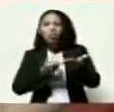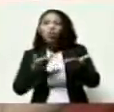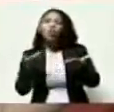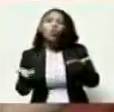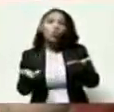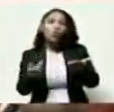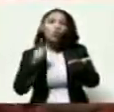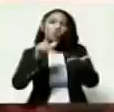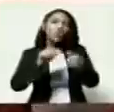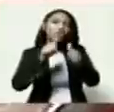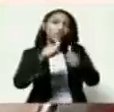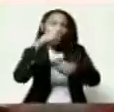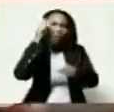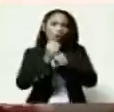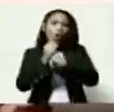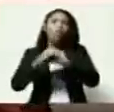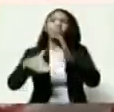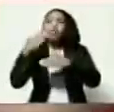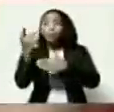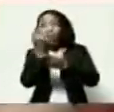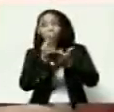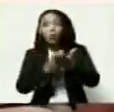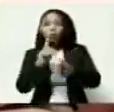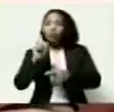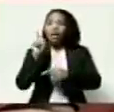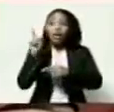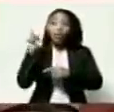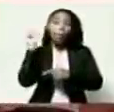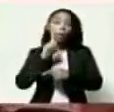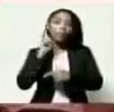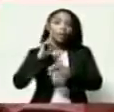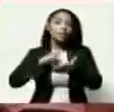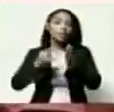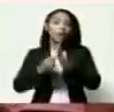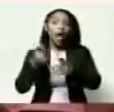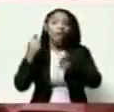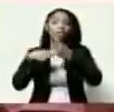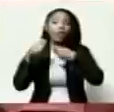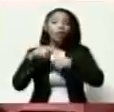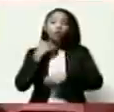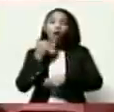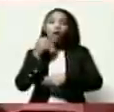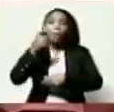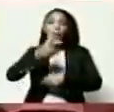Para tú iniciar la... No, que después hacemos los planos. Entonces es mentira. Es un negocio de alguien.